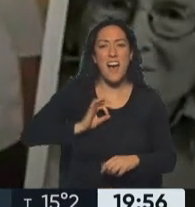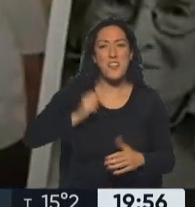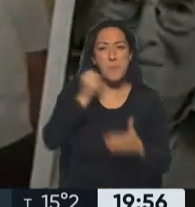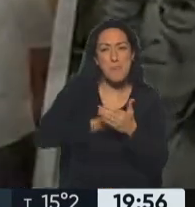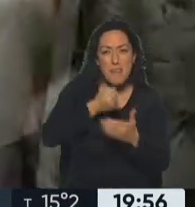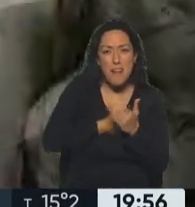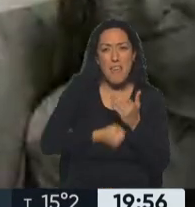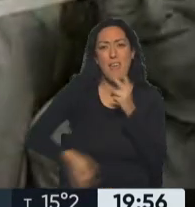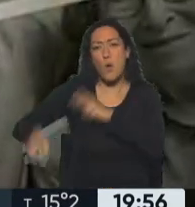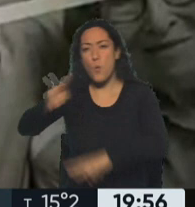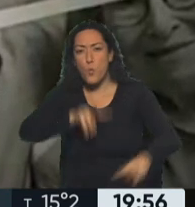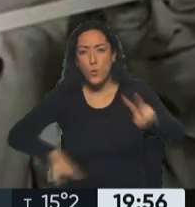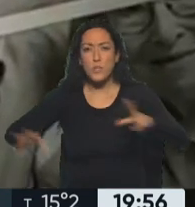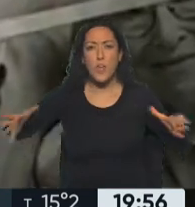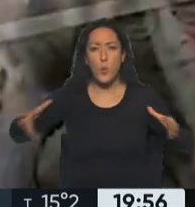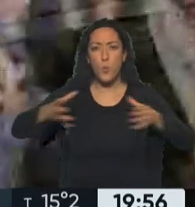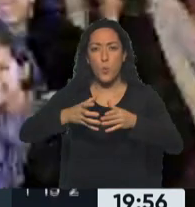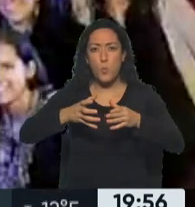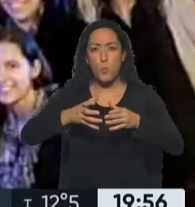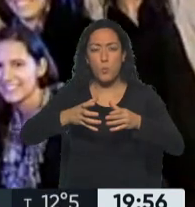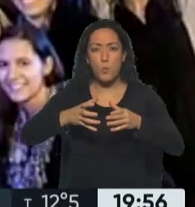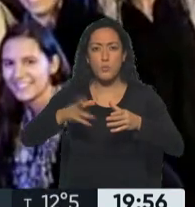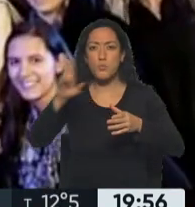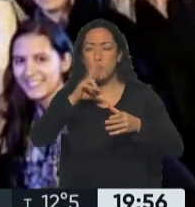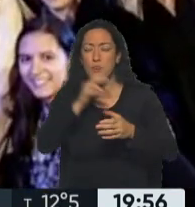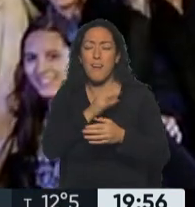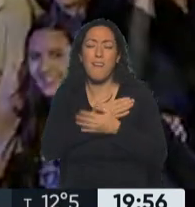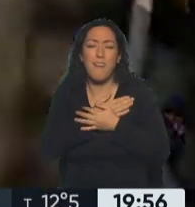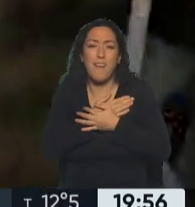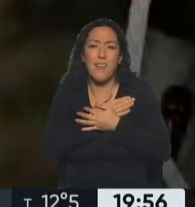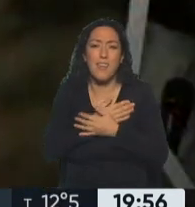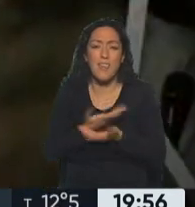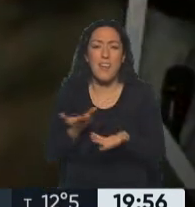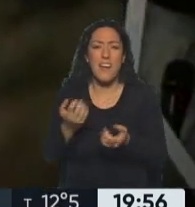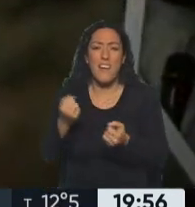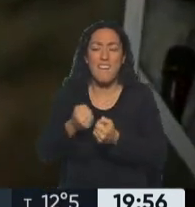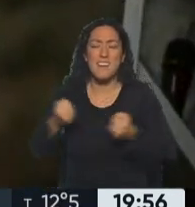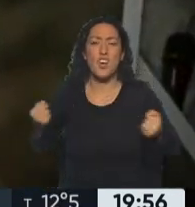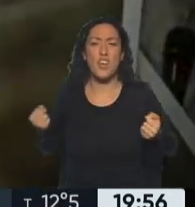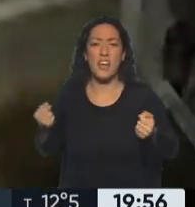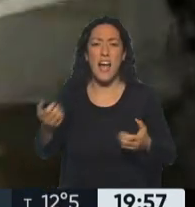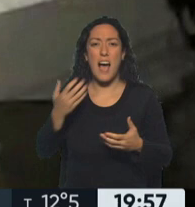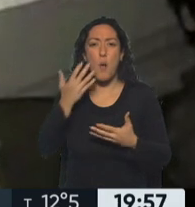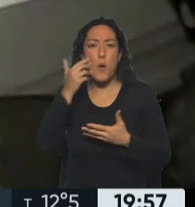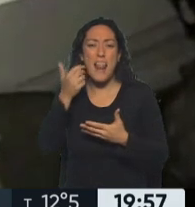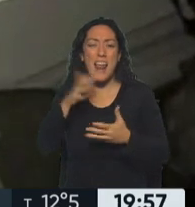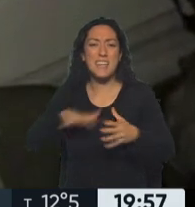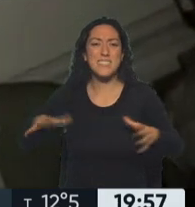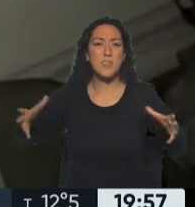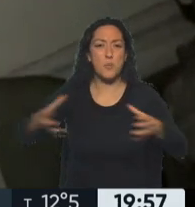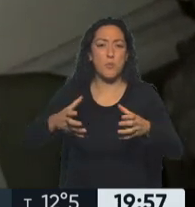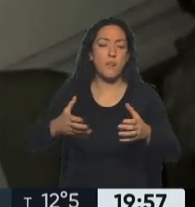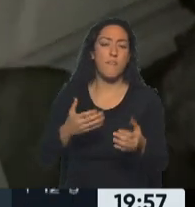otras queridas y heroicas, queridas abuelas. Feliz cumpleaños, Rosa. Te